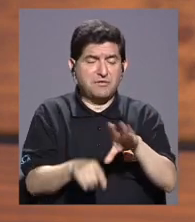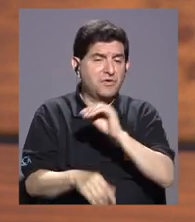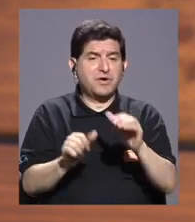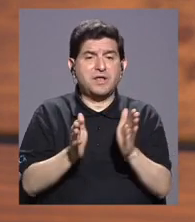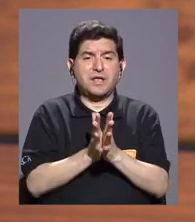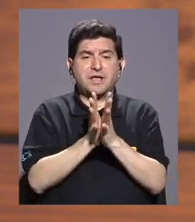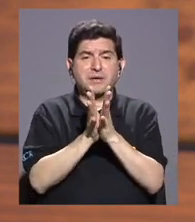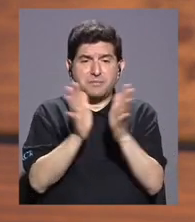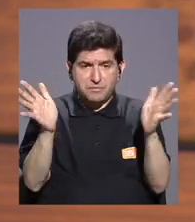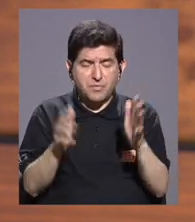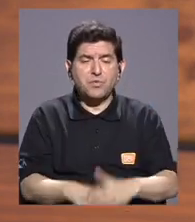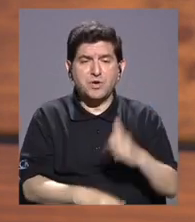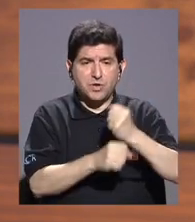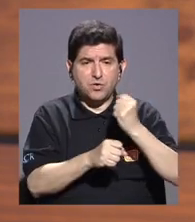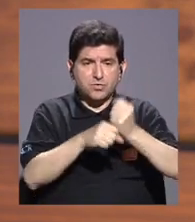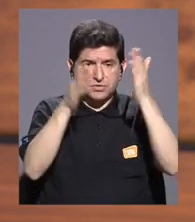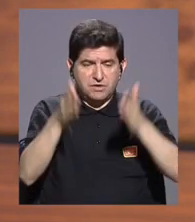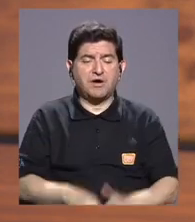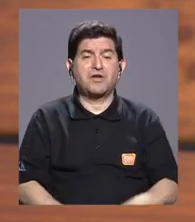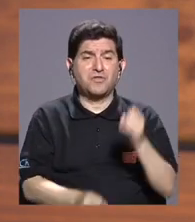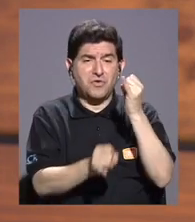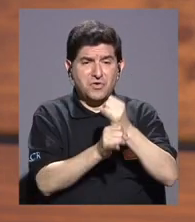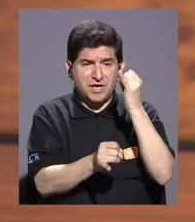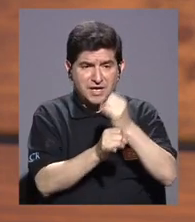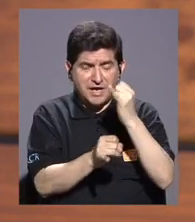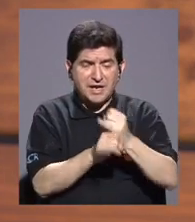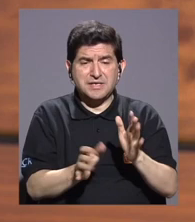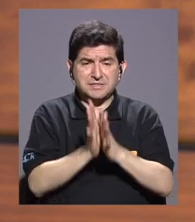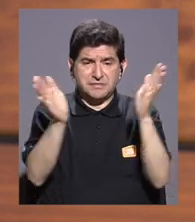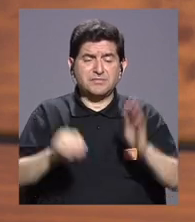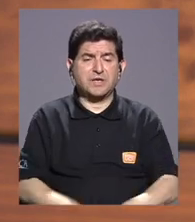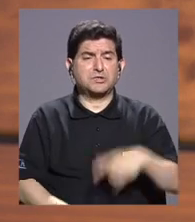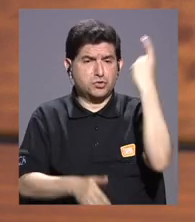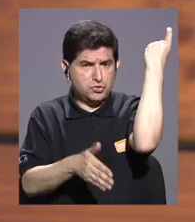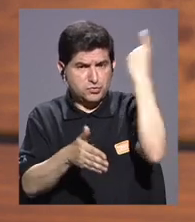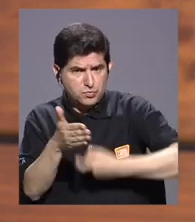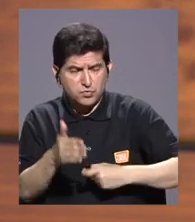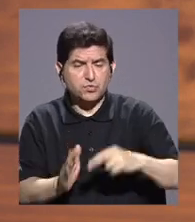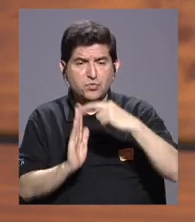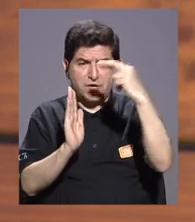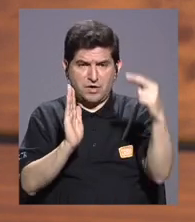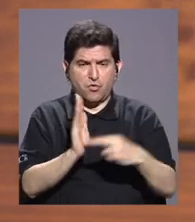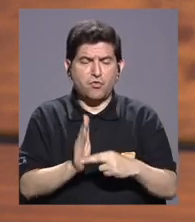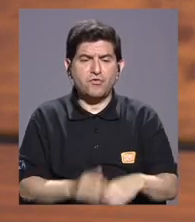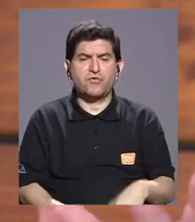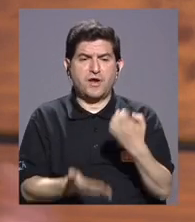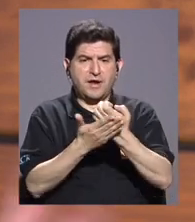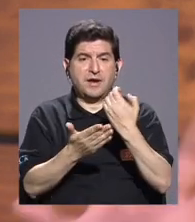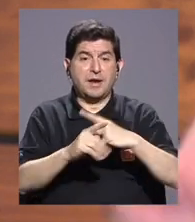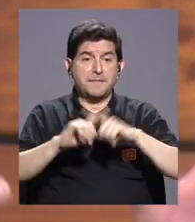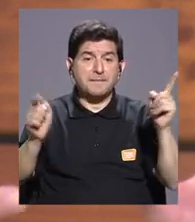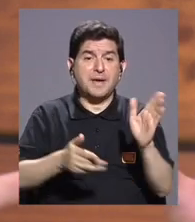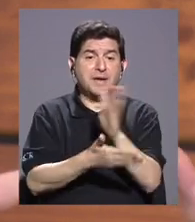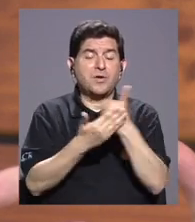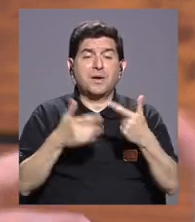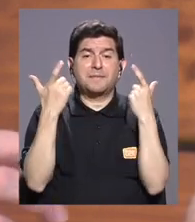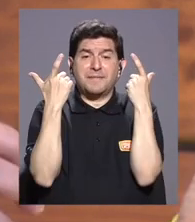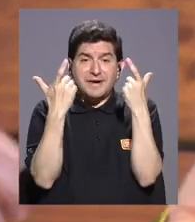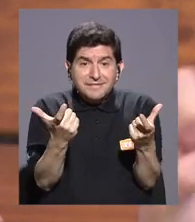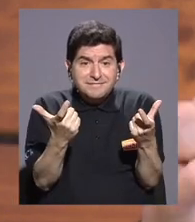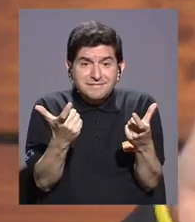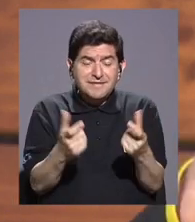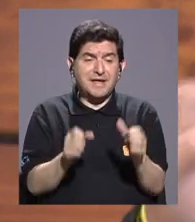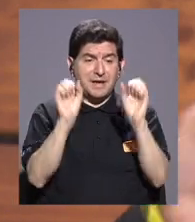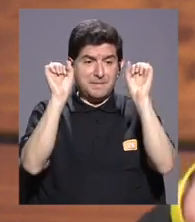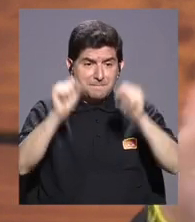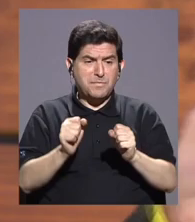empleo público, con las instituciones públicas, les soca la faja con la regla fiscal, pero la parte de renta, que es precisamente lo que, donde